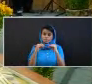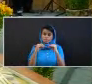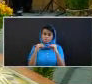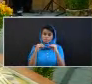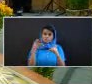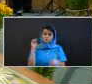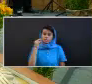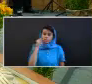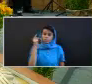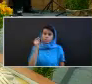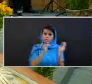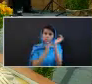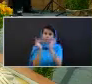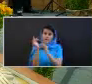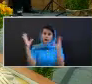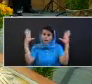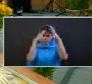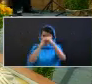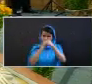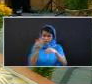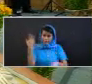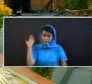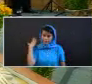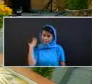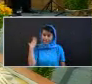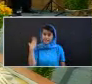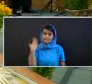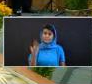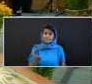el Señor Jesús, la noche que fue entregado, tomó pan.